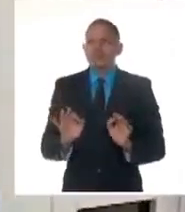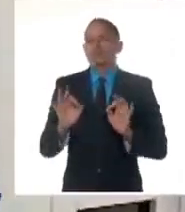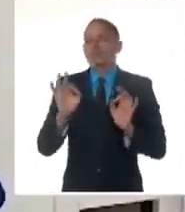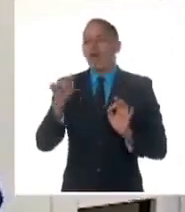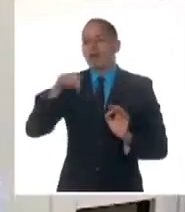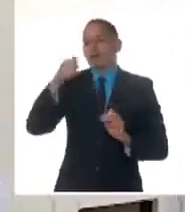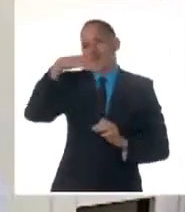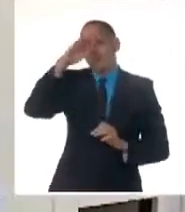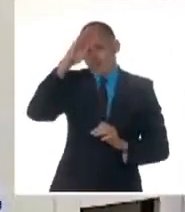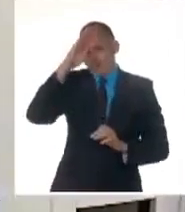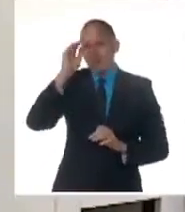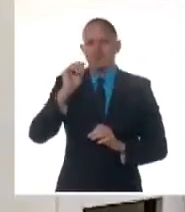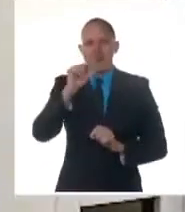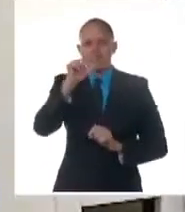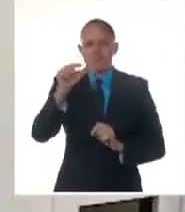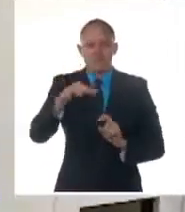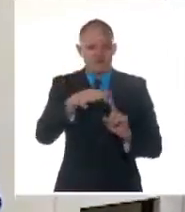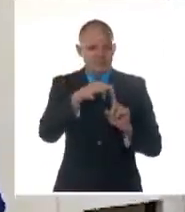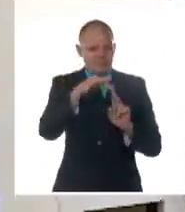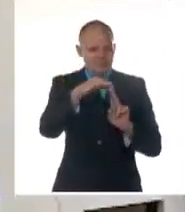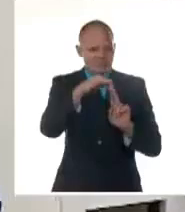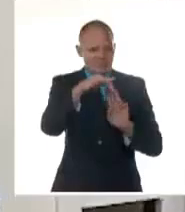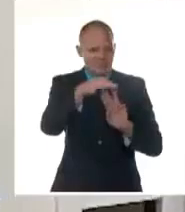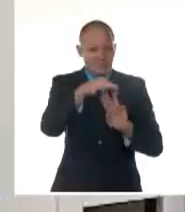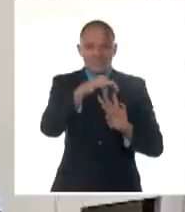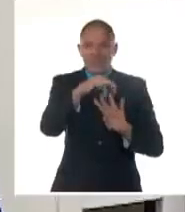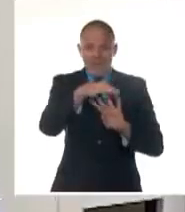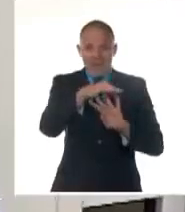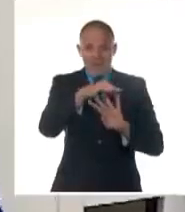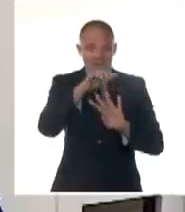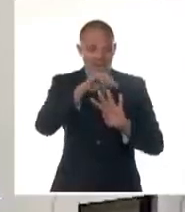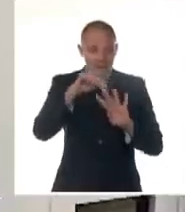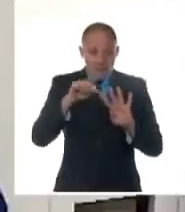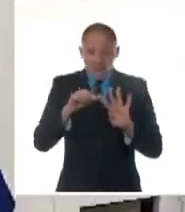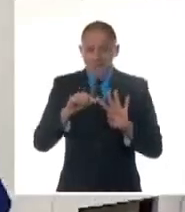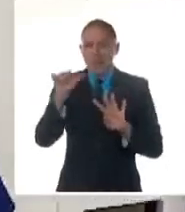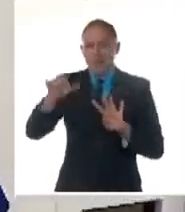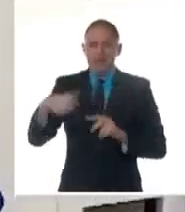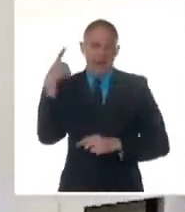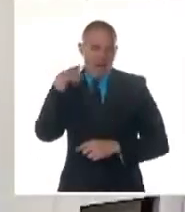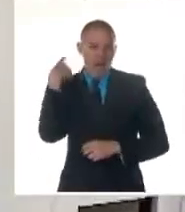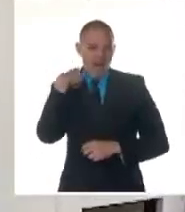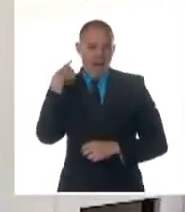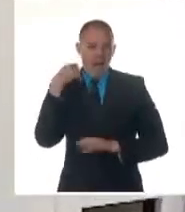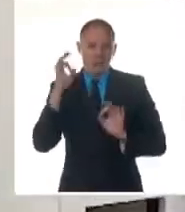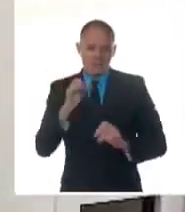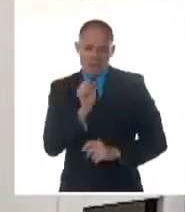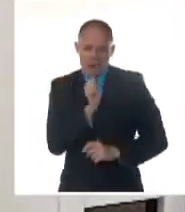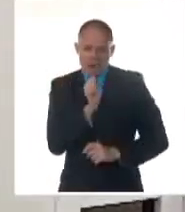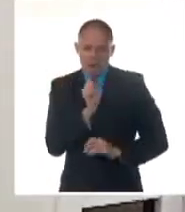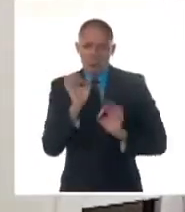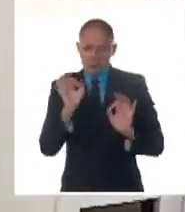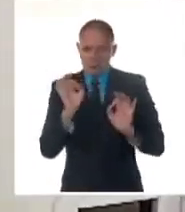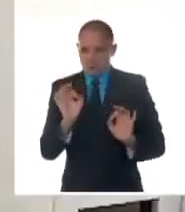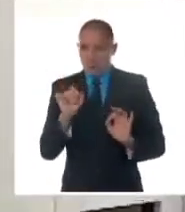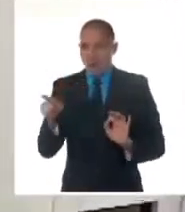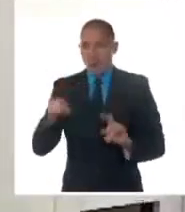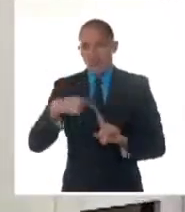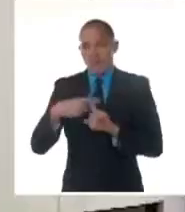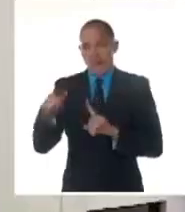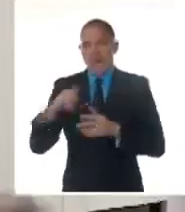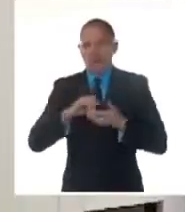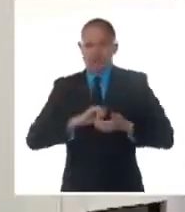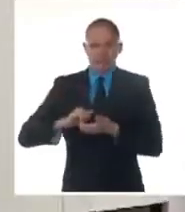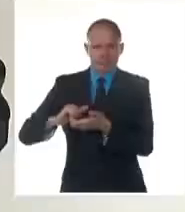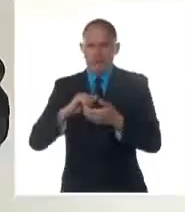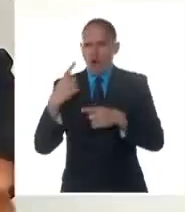fundamentales en la redacción deportiva de Radio Rebelde por años y años, y colaborador en algunas oportunidades de